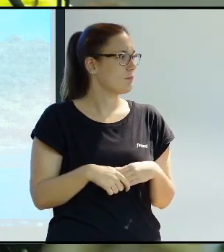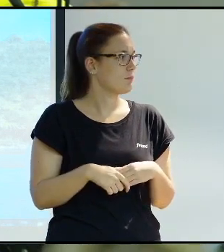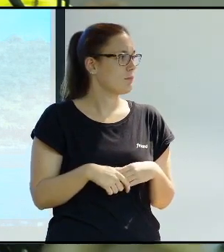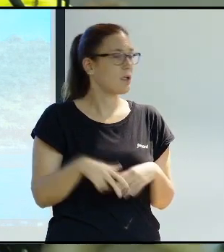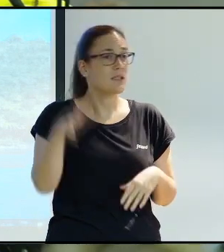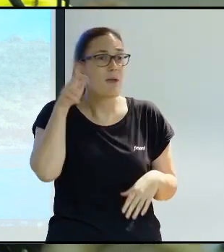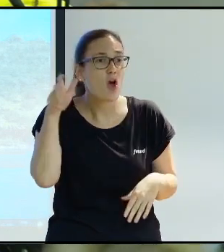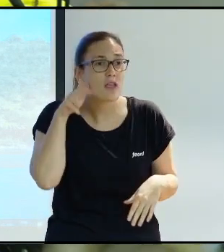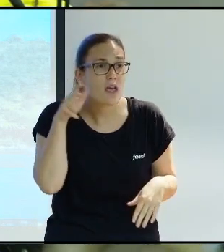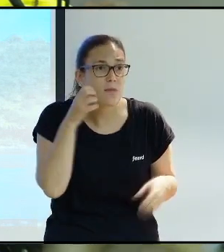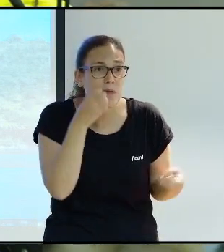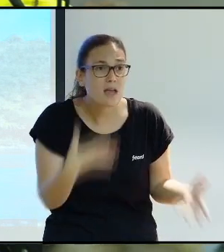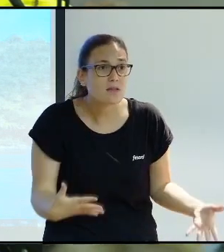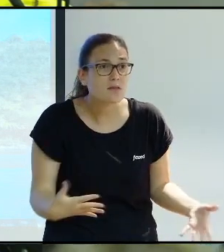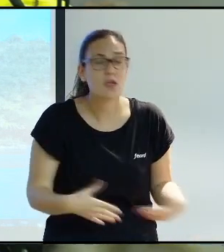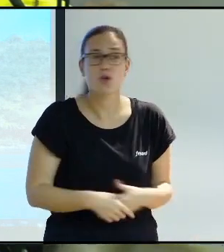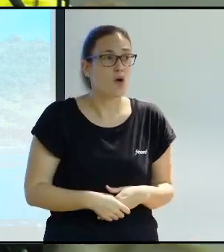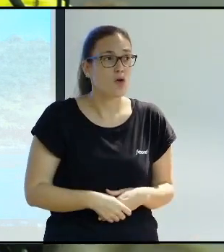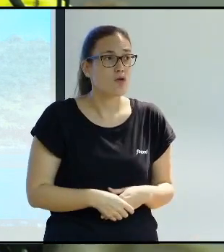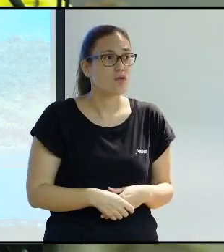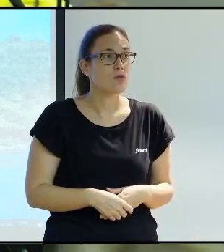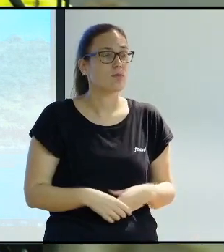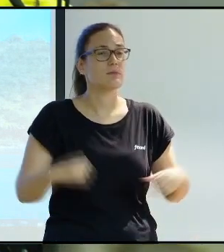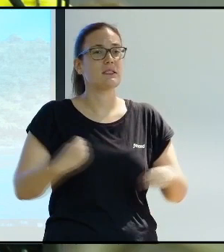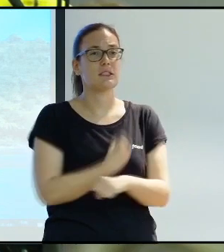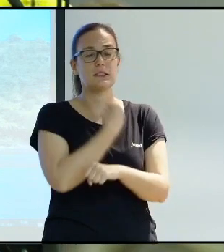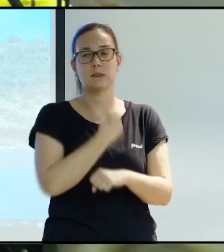¿Se me oye desde aquí? No.